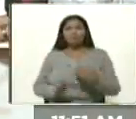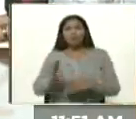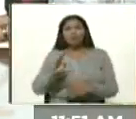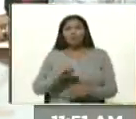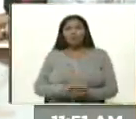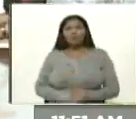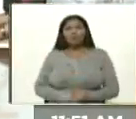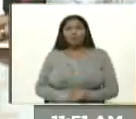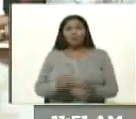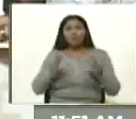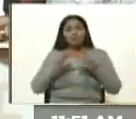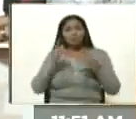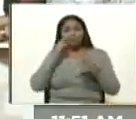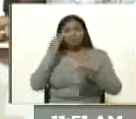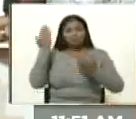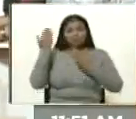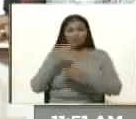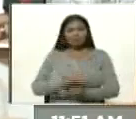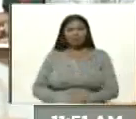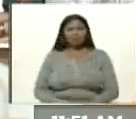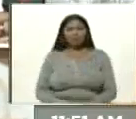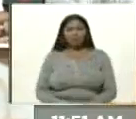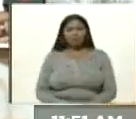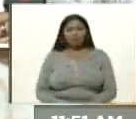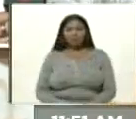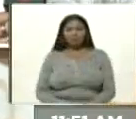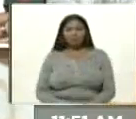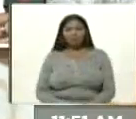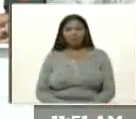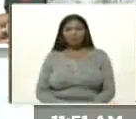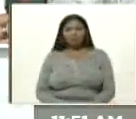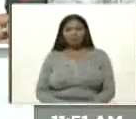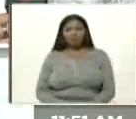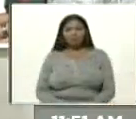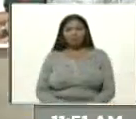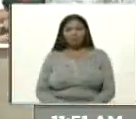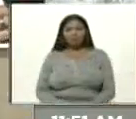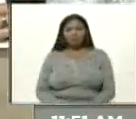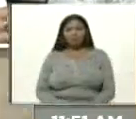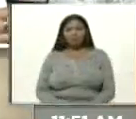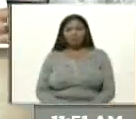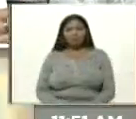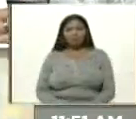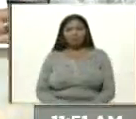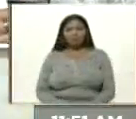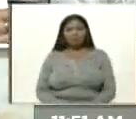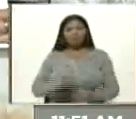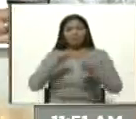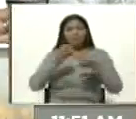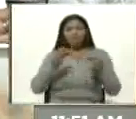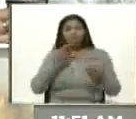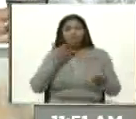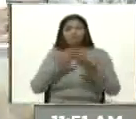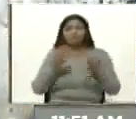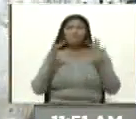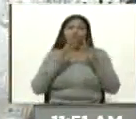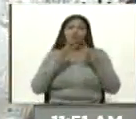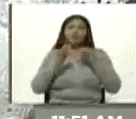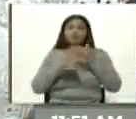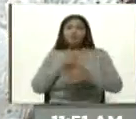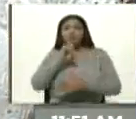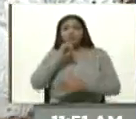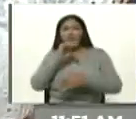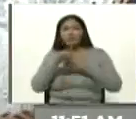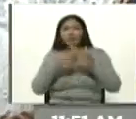Graya, vamos contigo al aire, adelante. Ahora sí quiero venir al aire. Sí, muchísimas gracias por el contacto